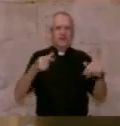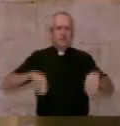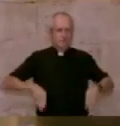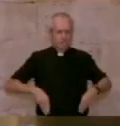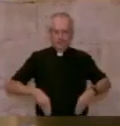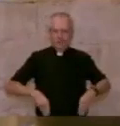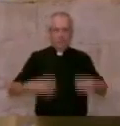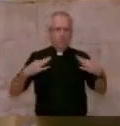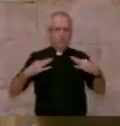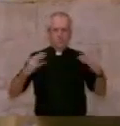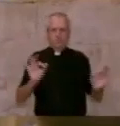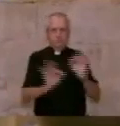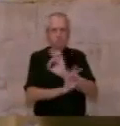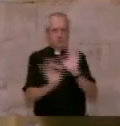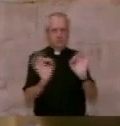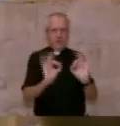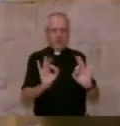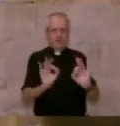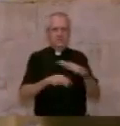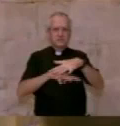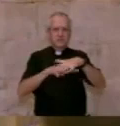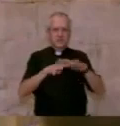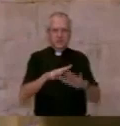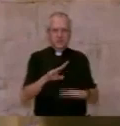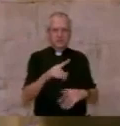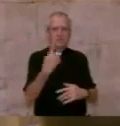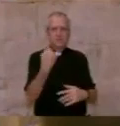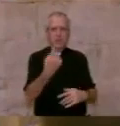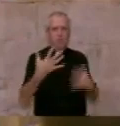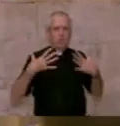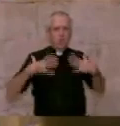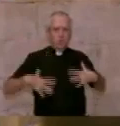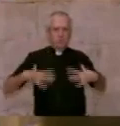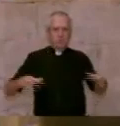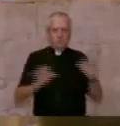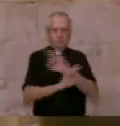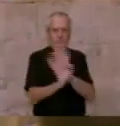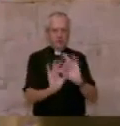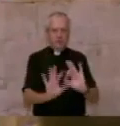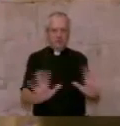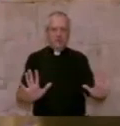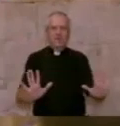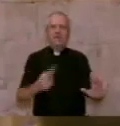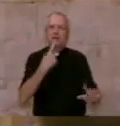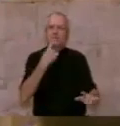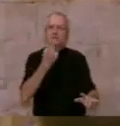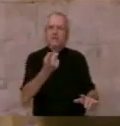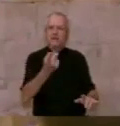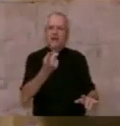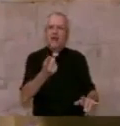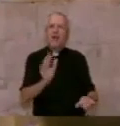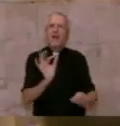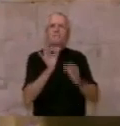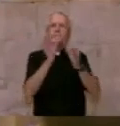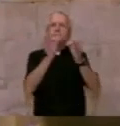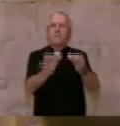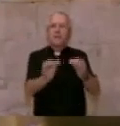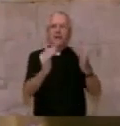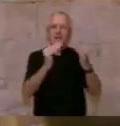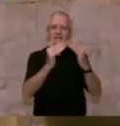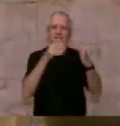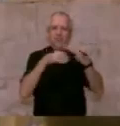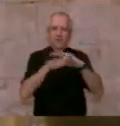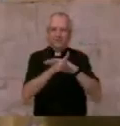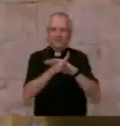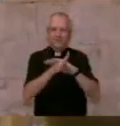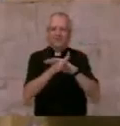faja, que llevasen sandalias, pero no una túnica de repuesto. Y decía: a la primera casa, quedaos en la